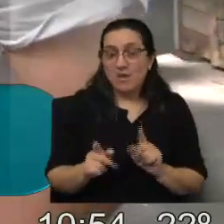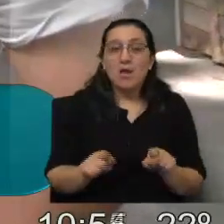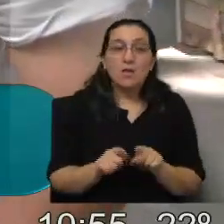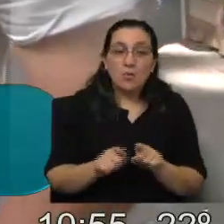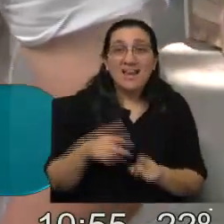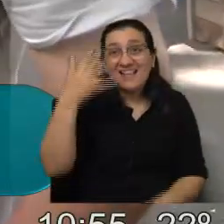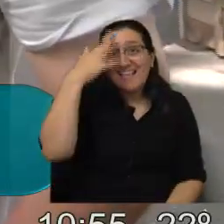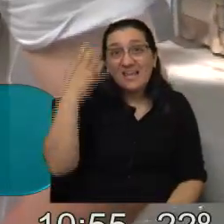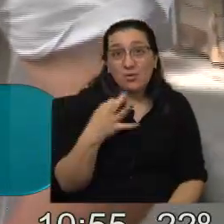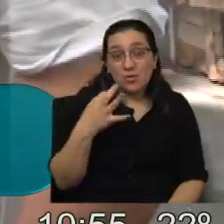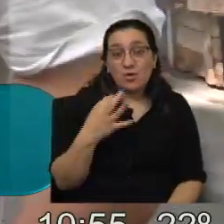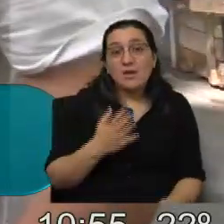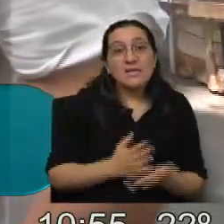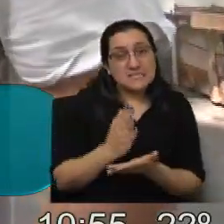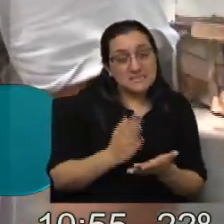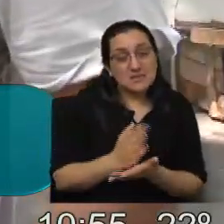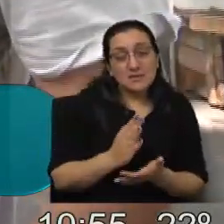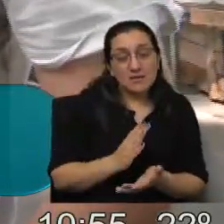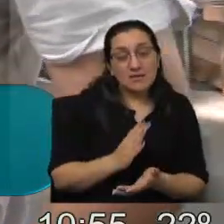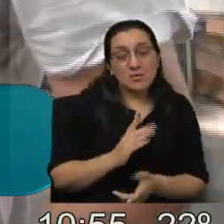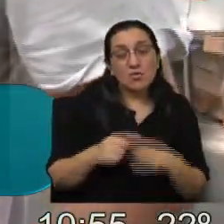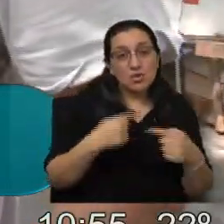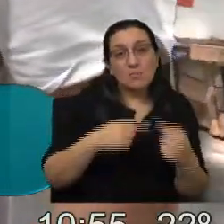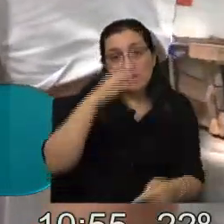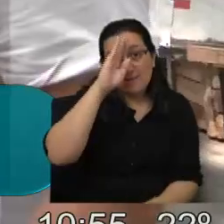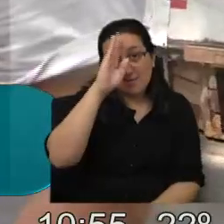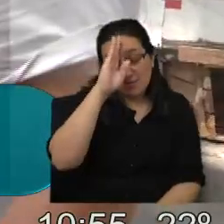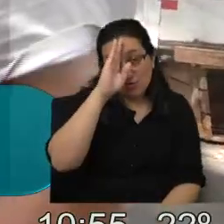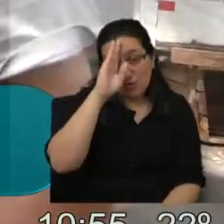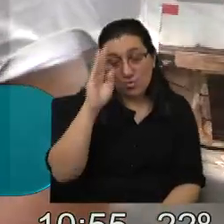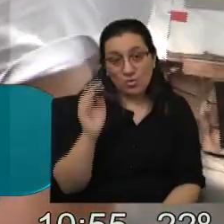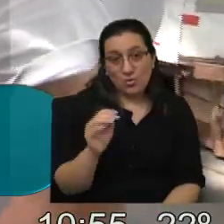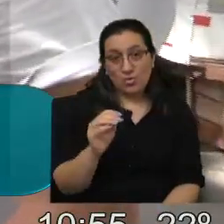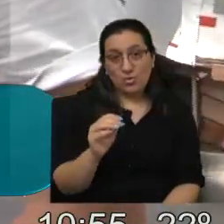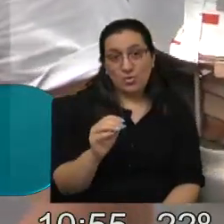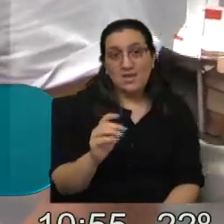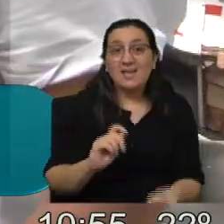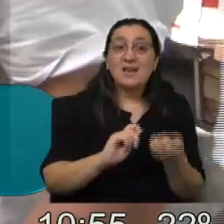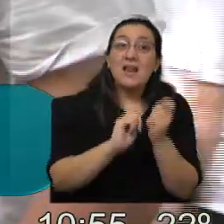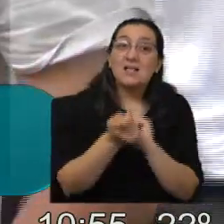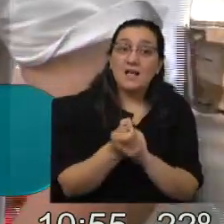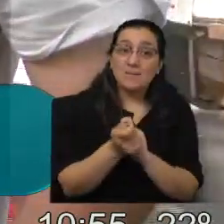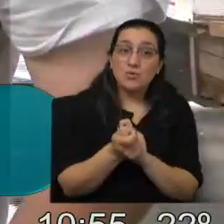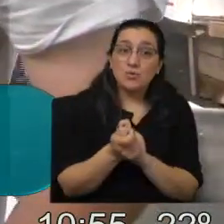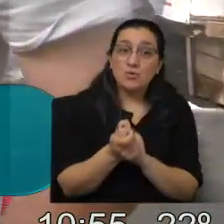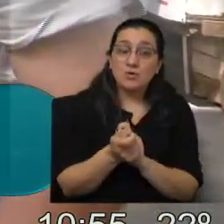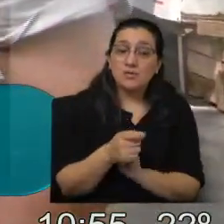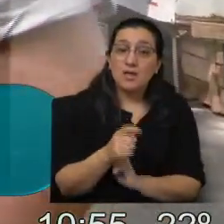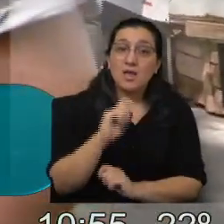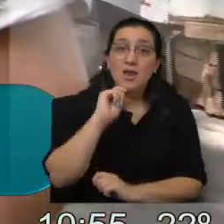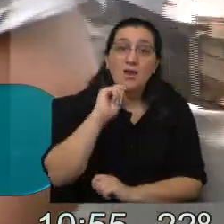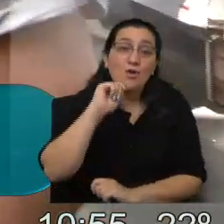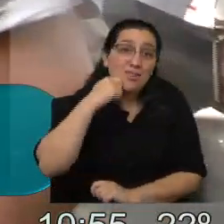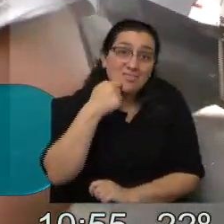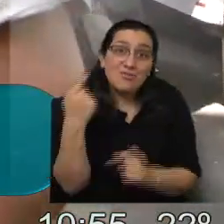formas, creo que sí hemos aprendido a lo largo de todos estos años que en el cambio está precisamente el gusto de las